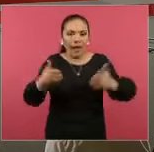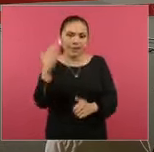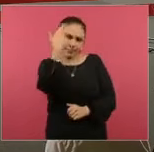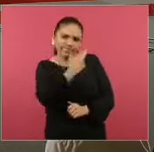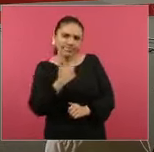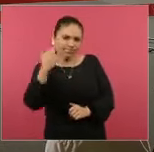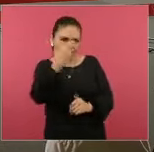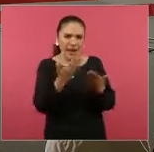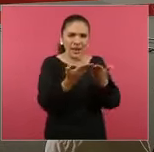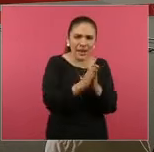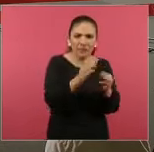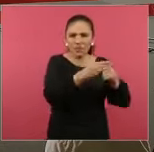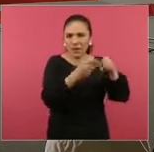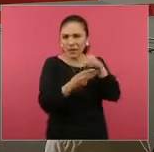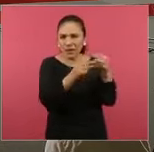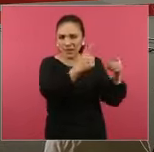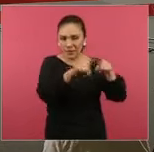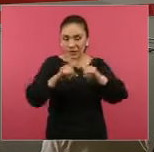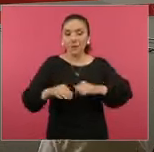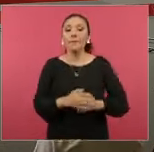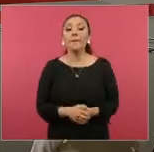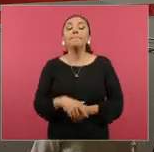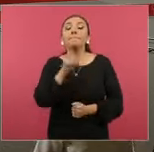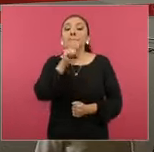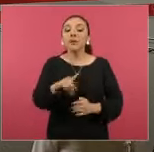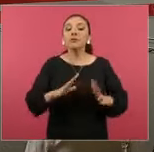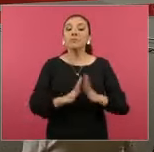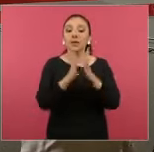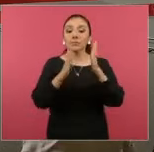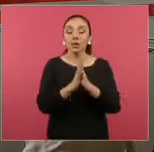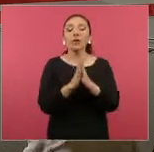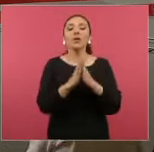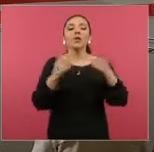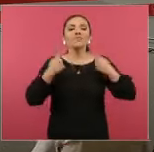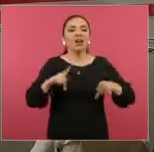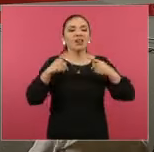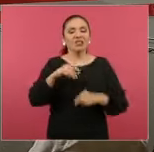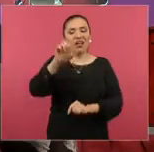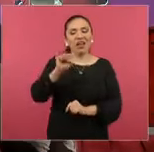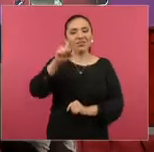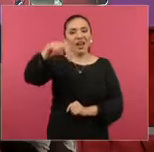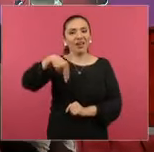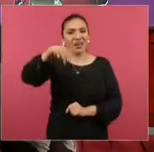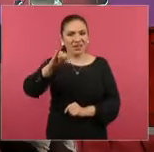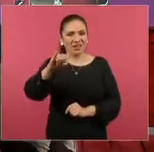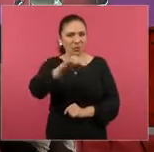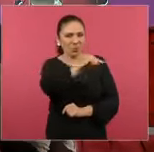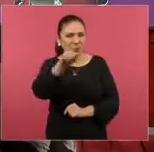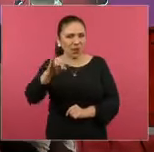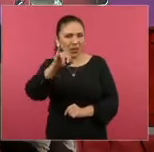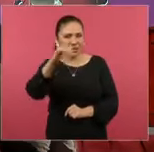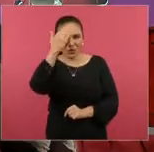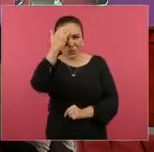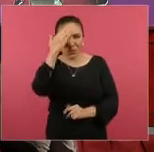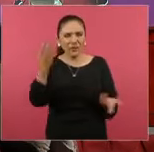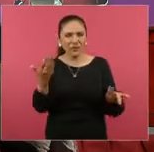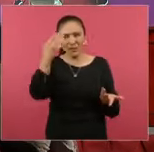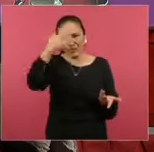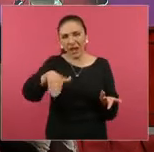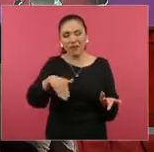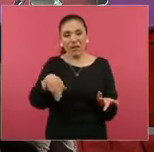revisores. Participaron elementos del Sistema Nacional de Investigadores, que todos ustedes seguramente saben